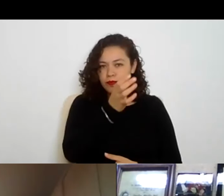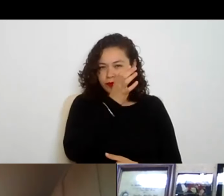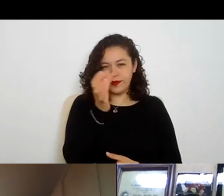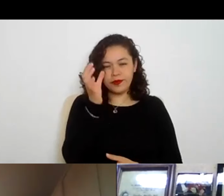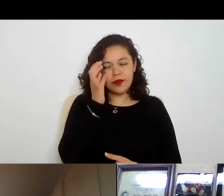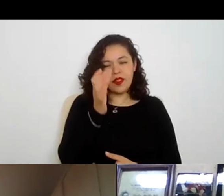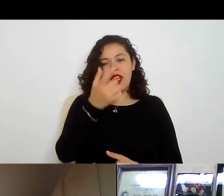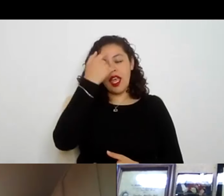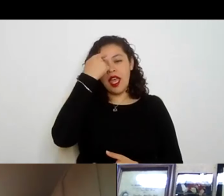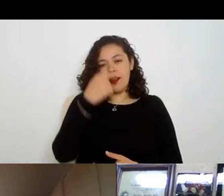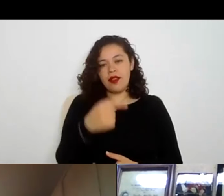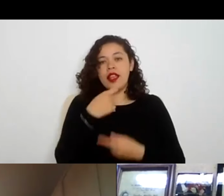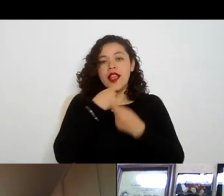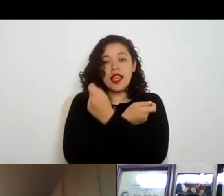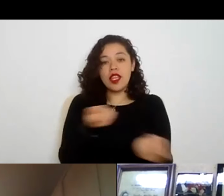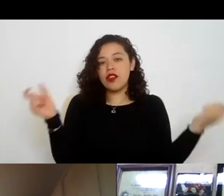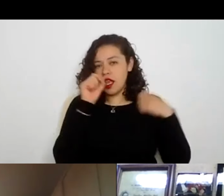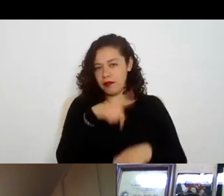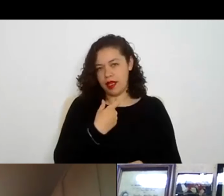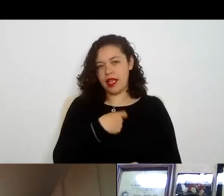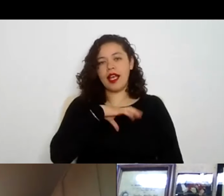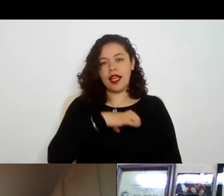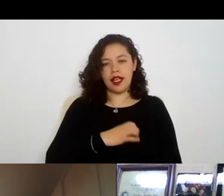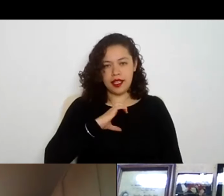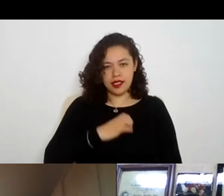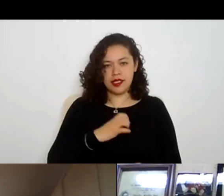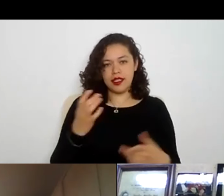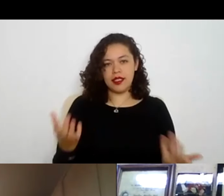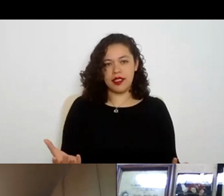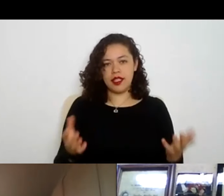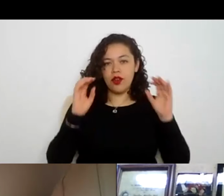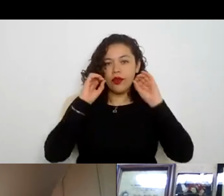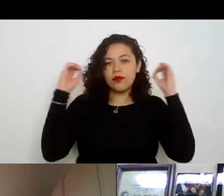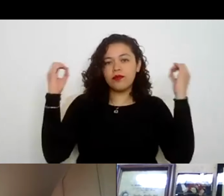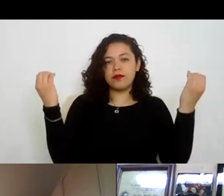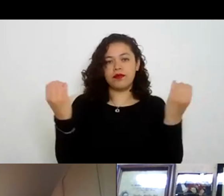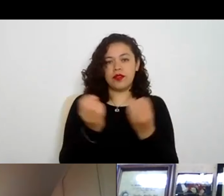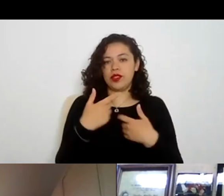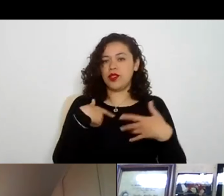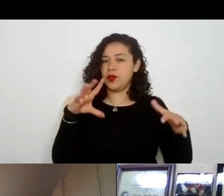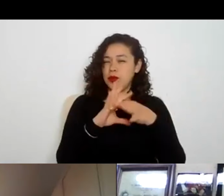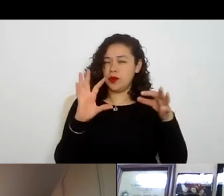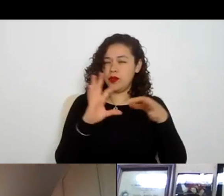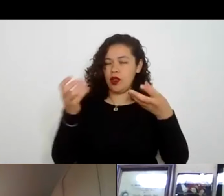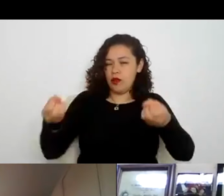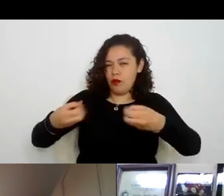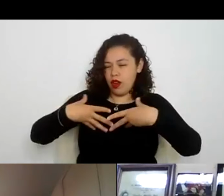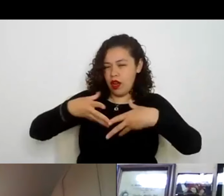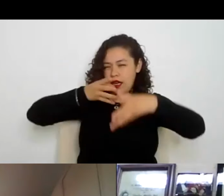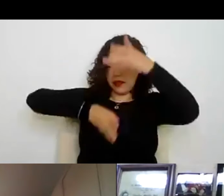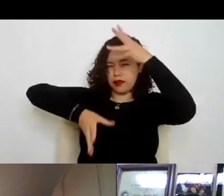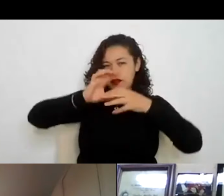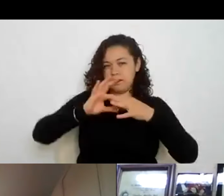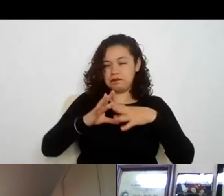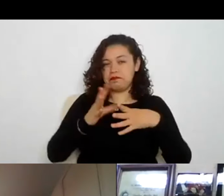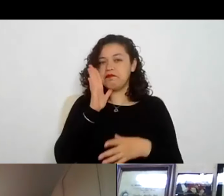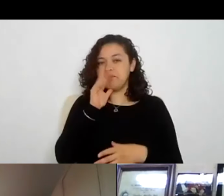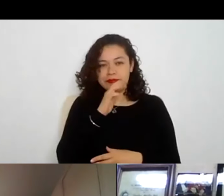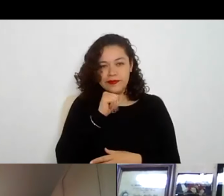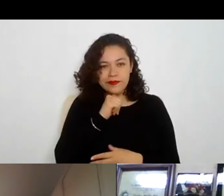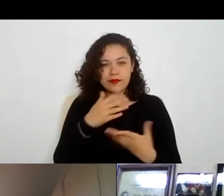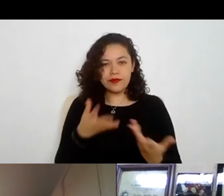pues me han dado algo que, pues que no puedo explicar, que simplemente la retribución que te da